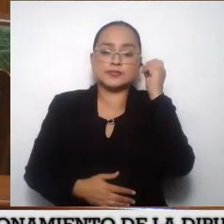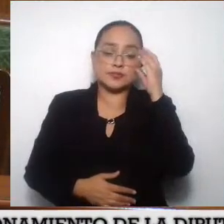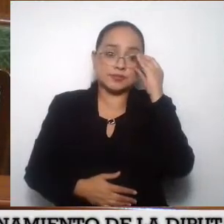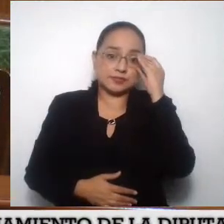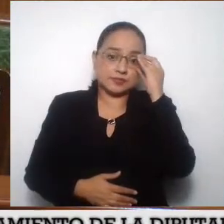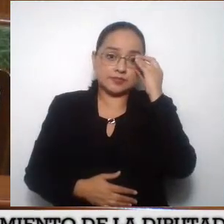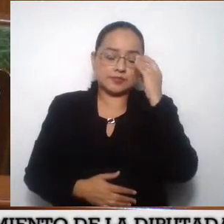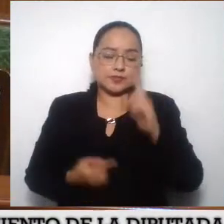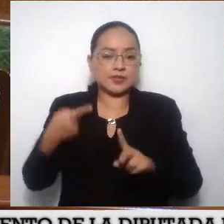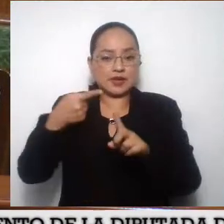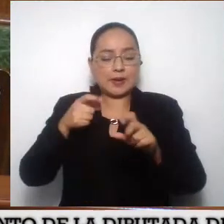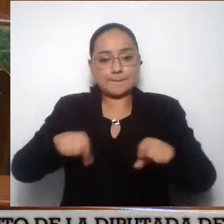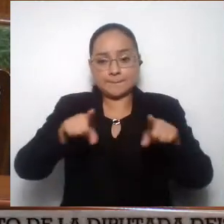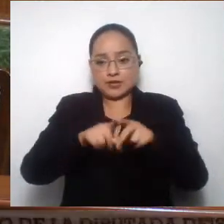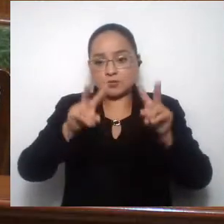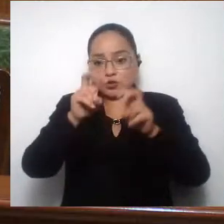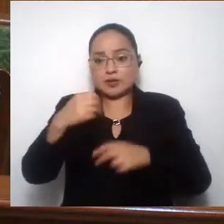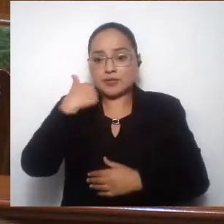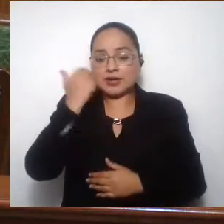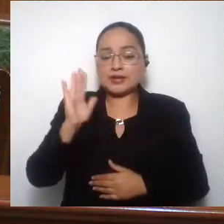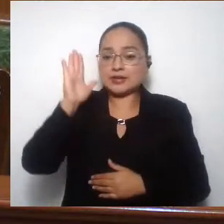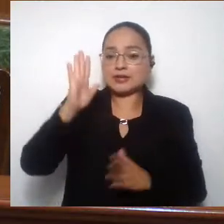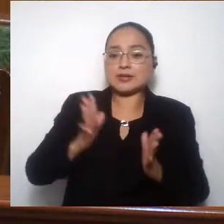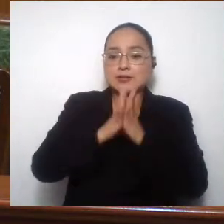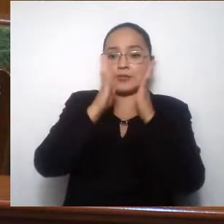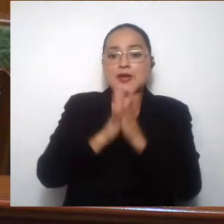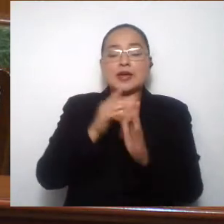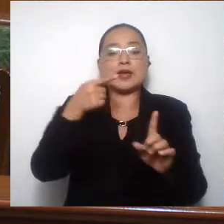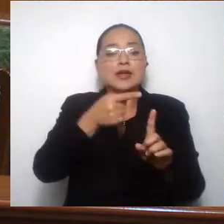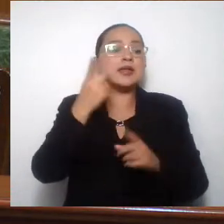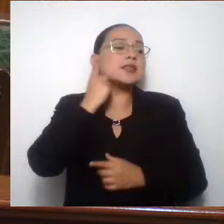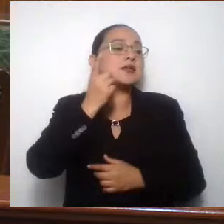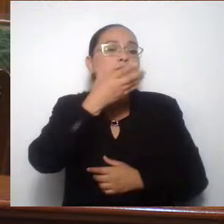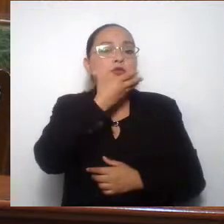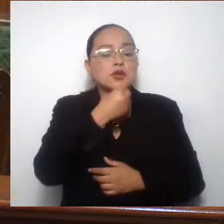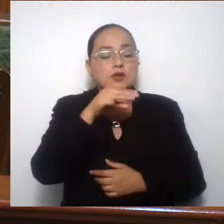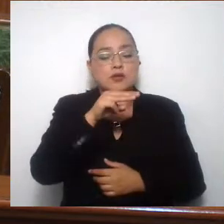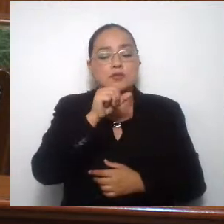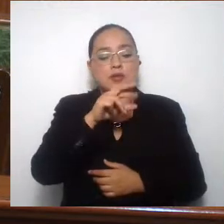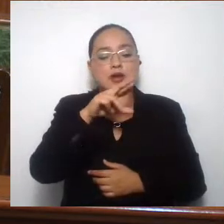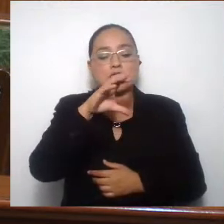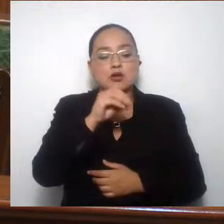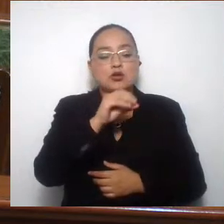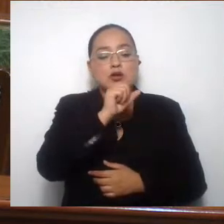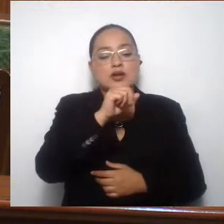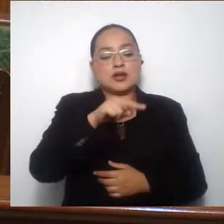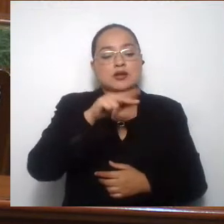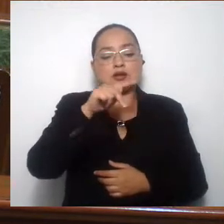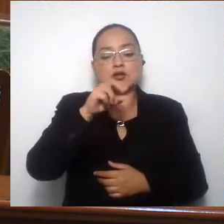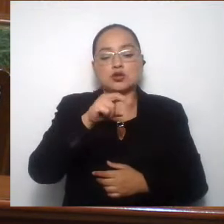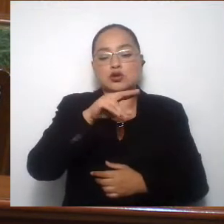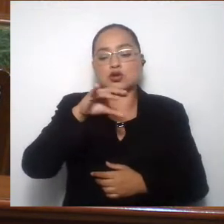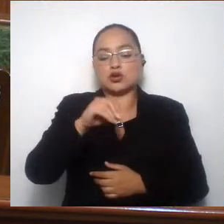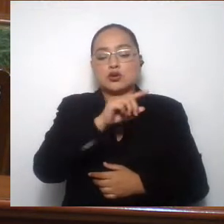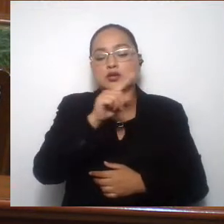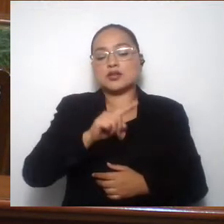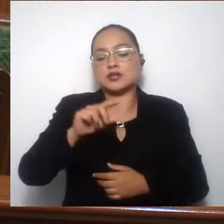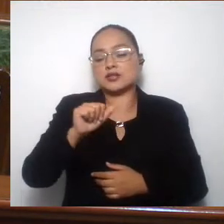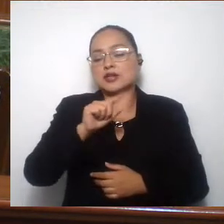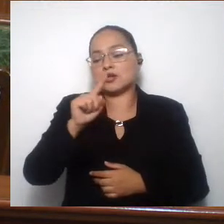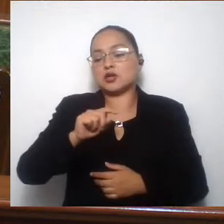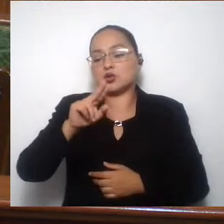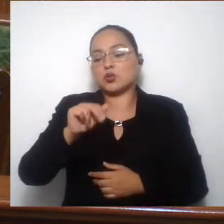Sobre el mismo tema ha solicitado el uso de la voz el diputado Marco Antonio Zazueta Zazueta. Diputado, tiene el uso de la